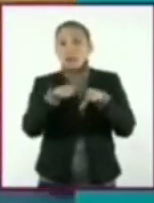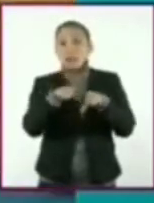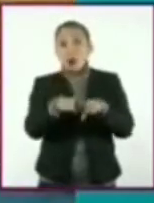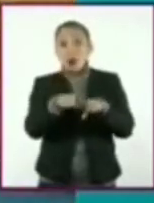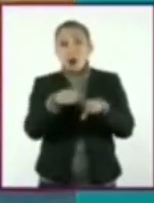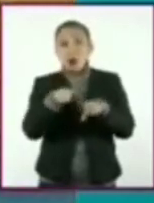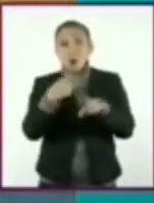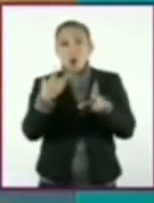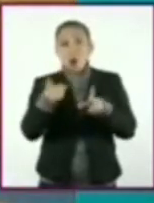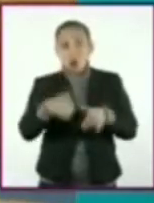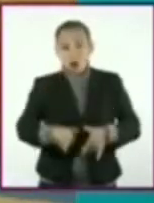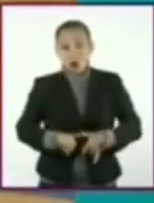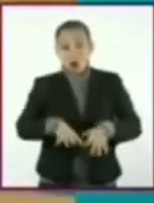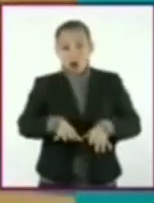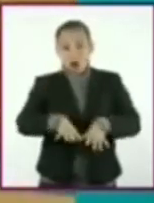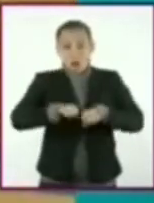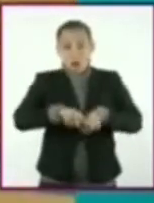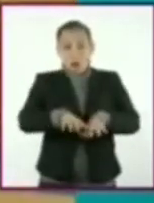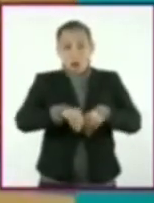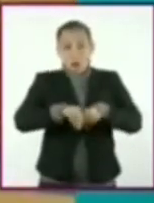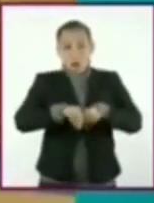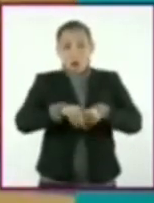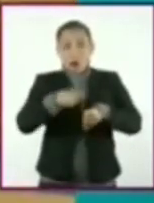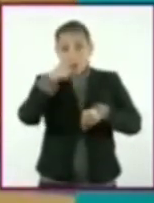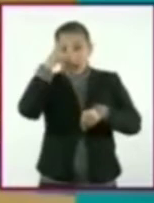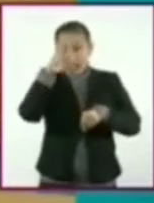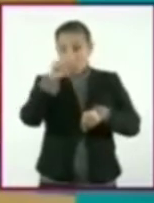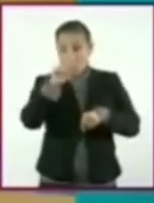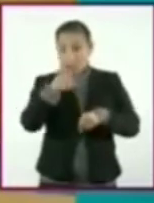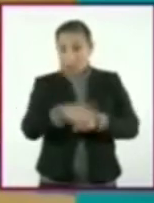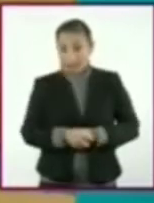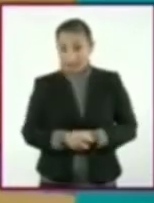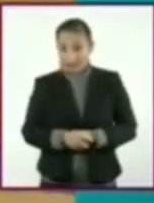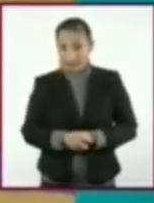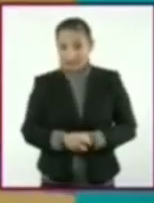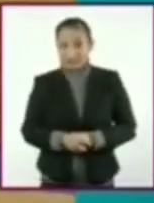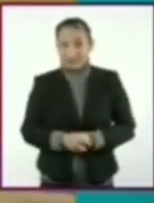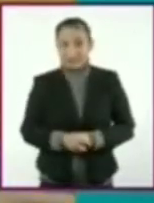simultáneamente bombeando el ombligo, lo cual no es fácil.